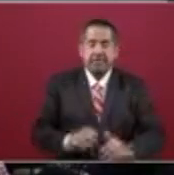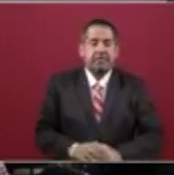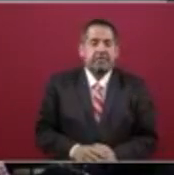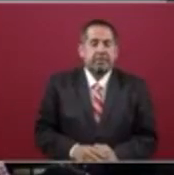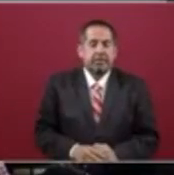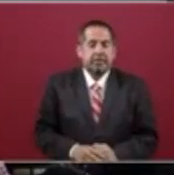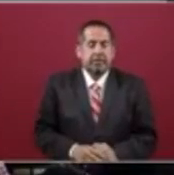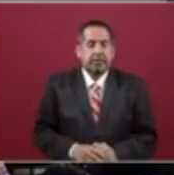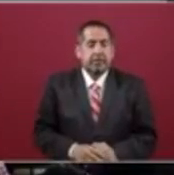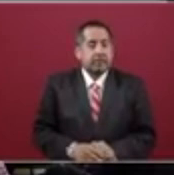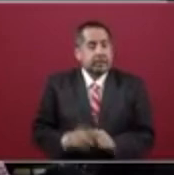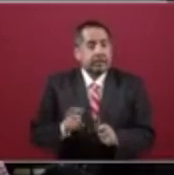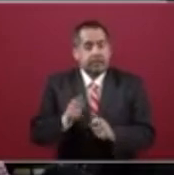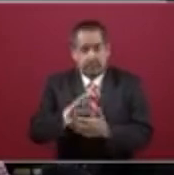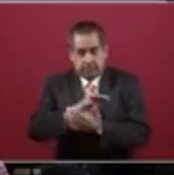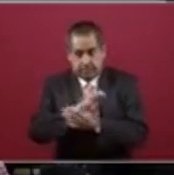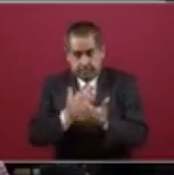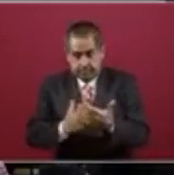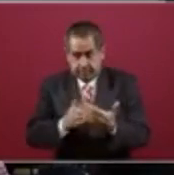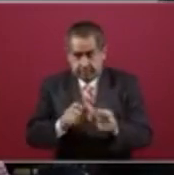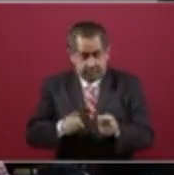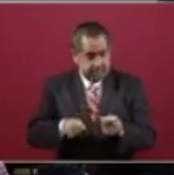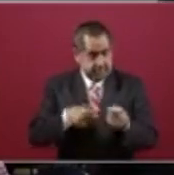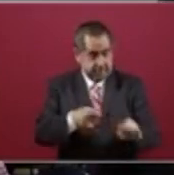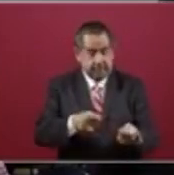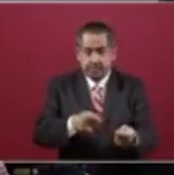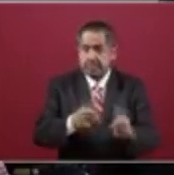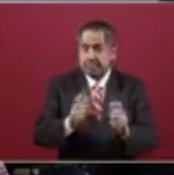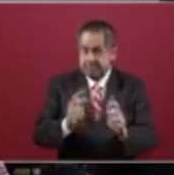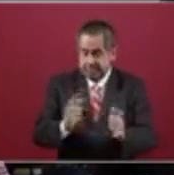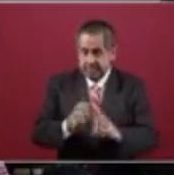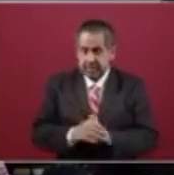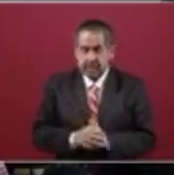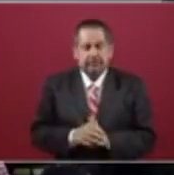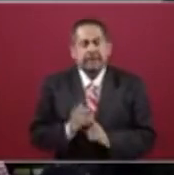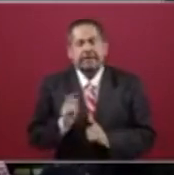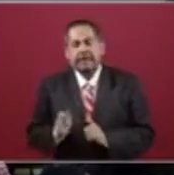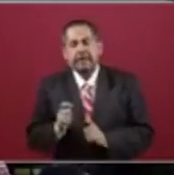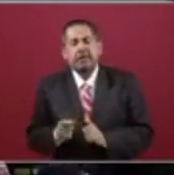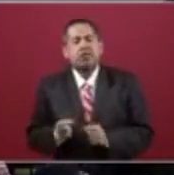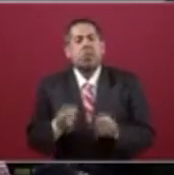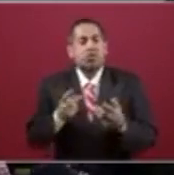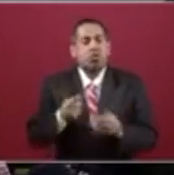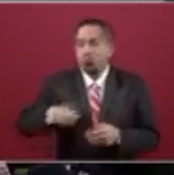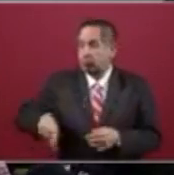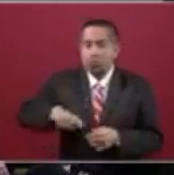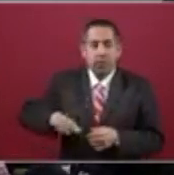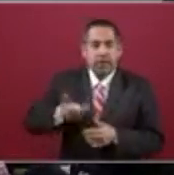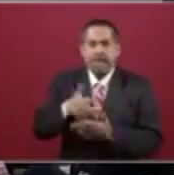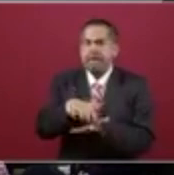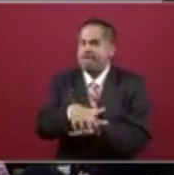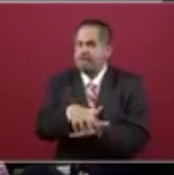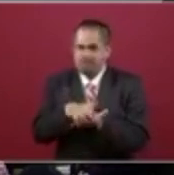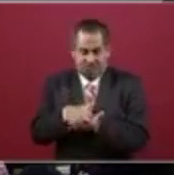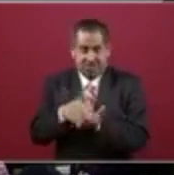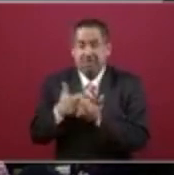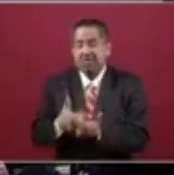Esta contratación que hicimos nos está significando ahorros importantes,